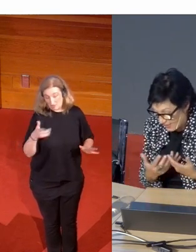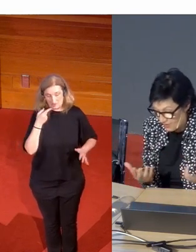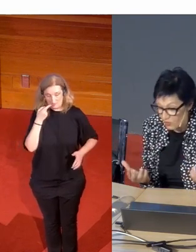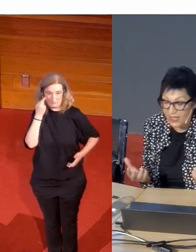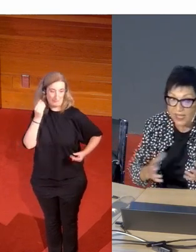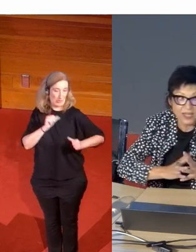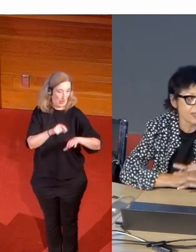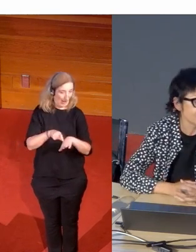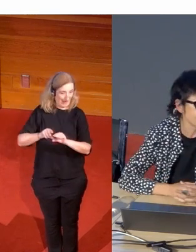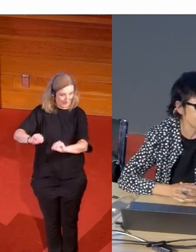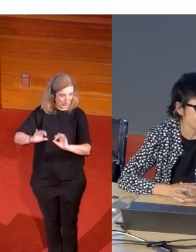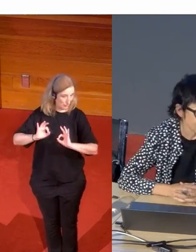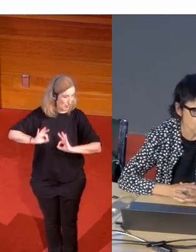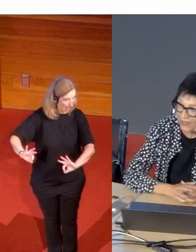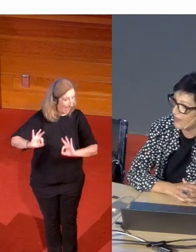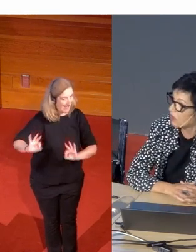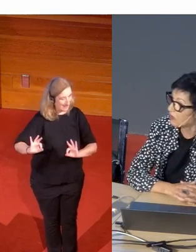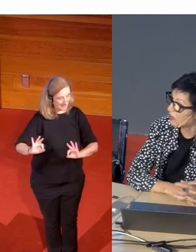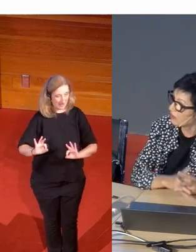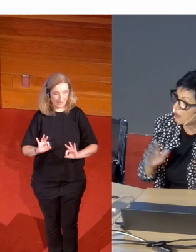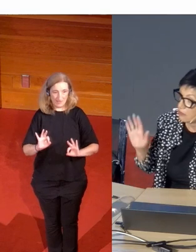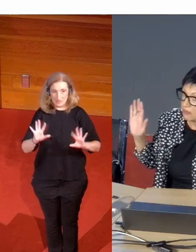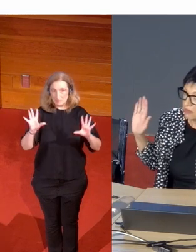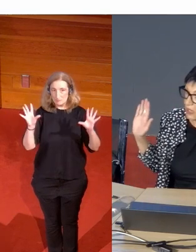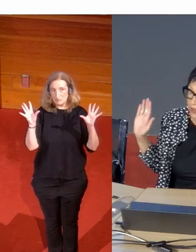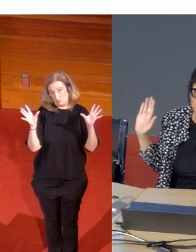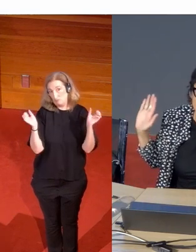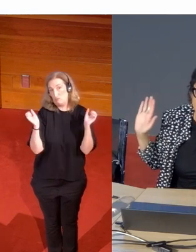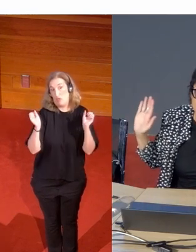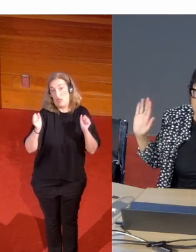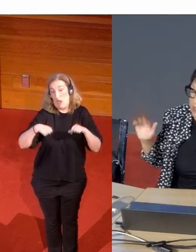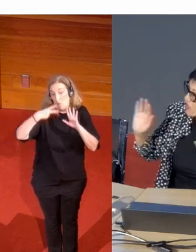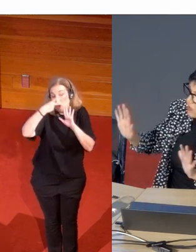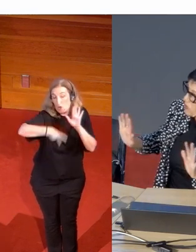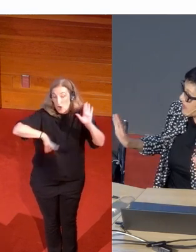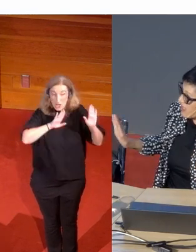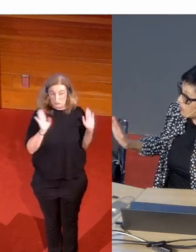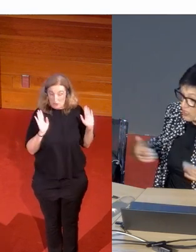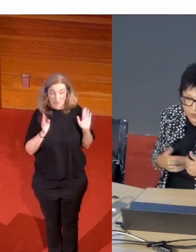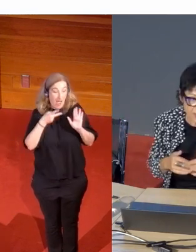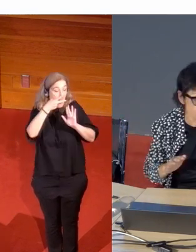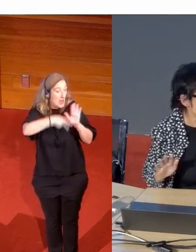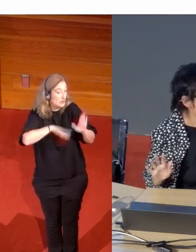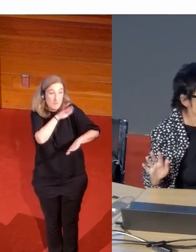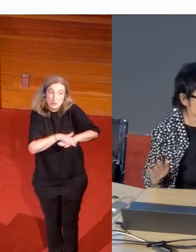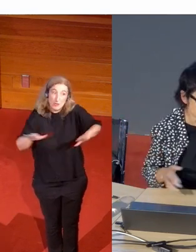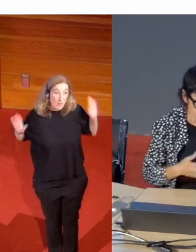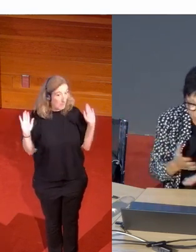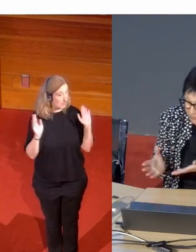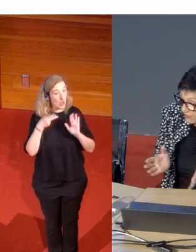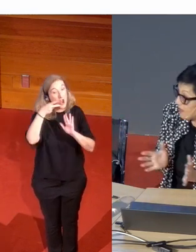su carácter y se puede le cuadra dijo de acuerdo con las normas si las normas hubiesen sido otras yo habría ganado